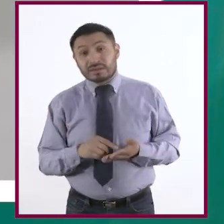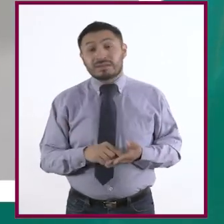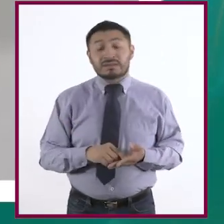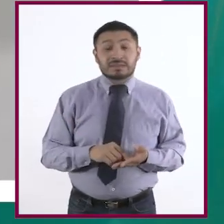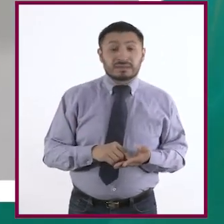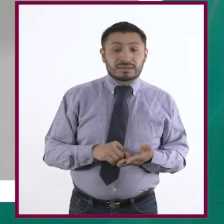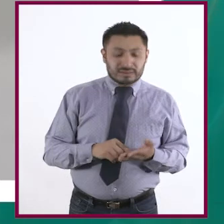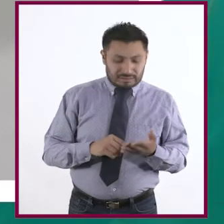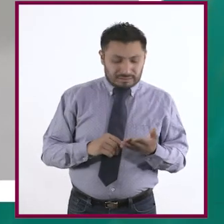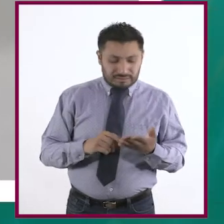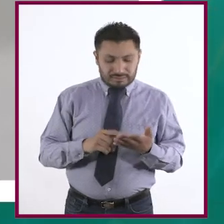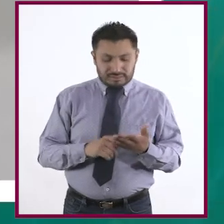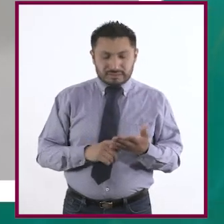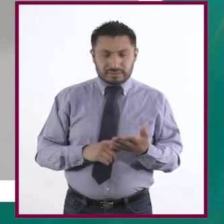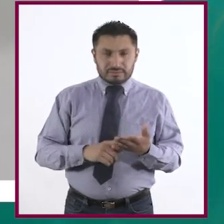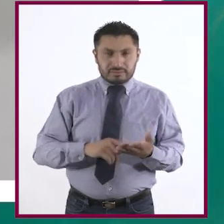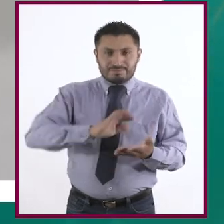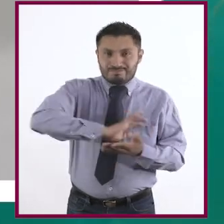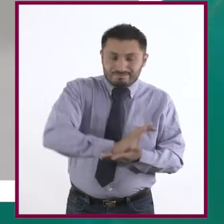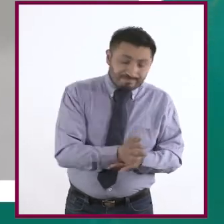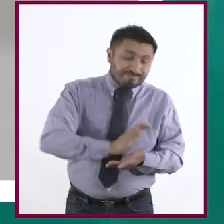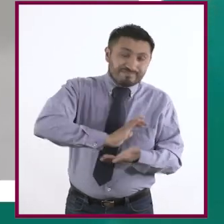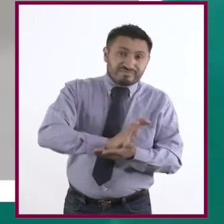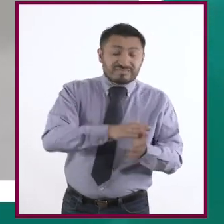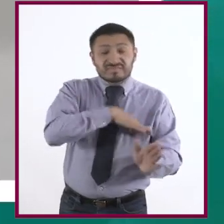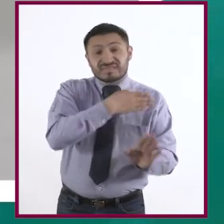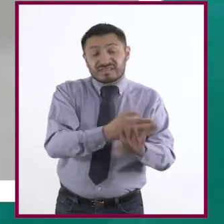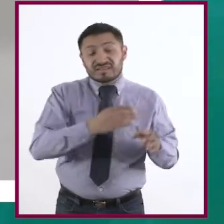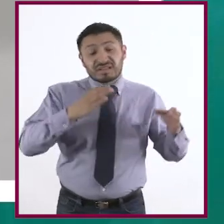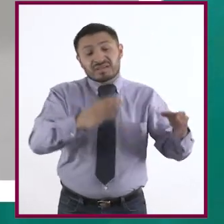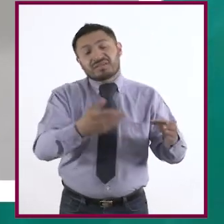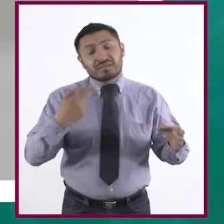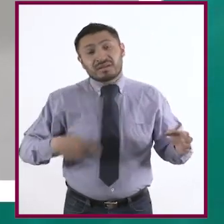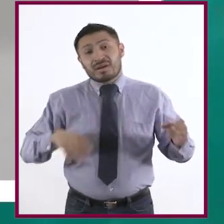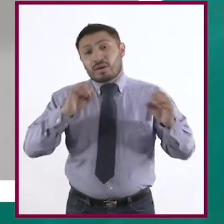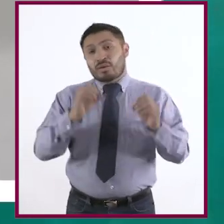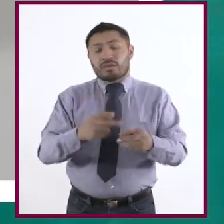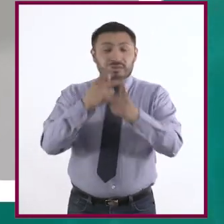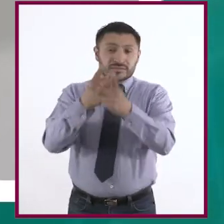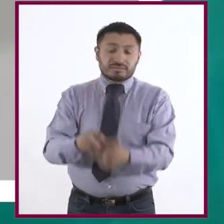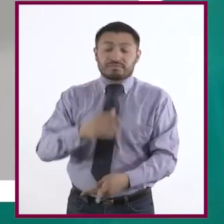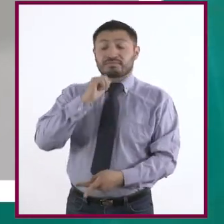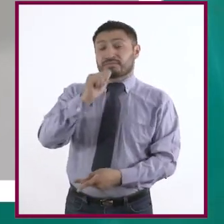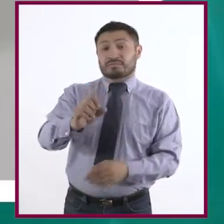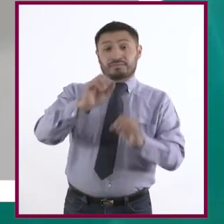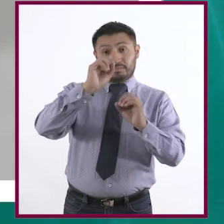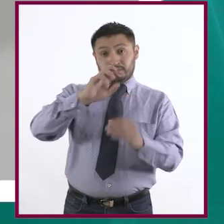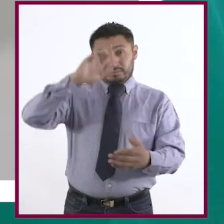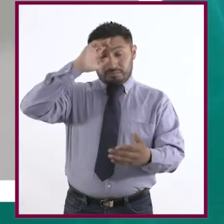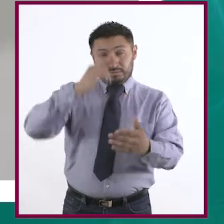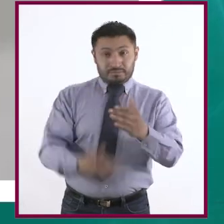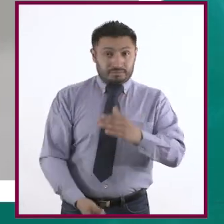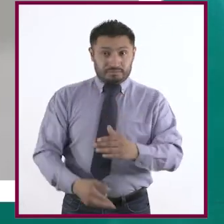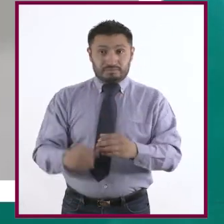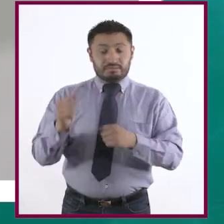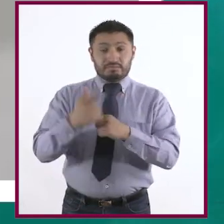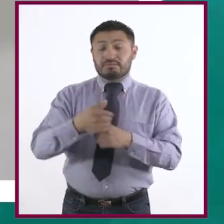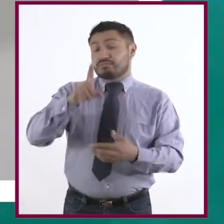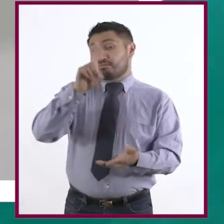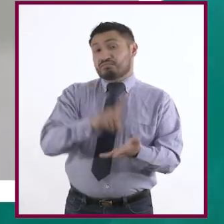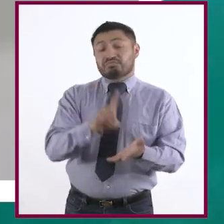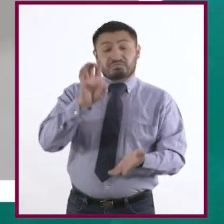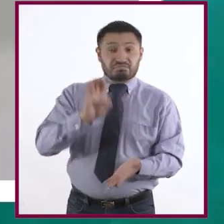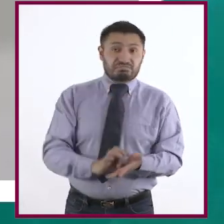esta discriminación hacia ciertas personas o que nos hagamos intolerantes hacia aquellas personas que presentan alguna